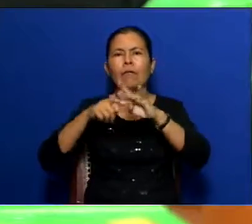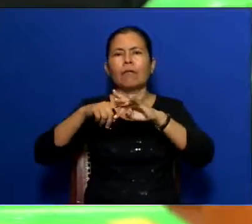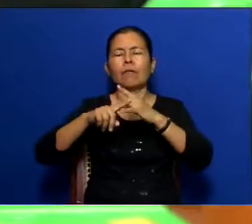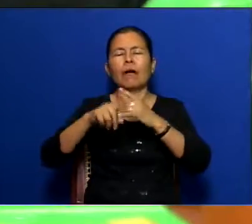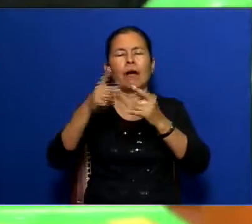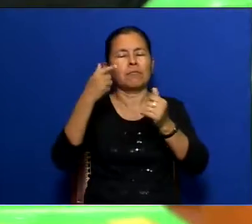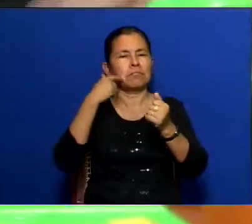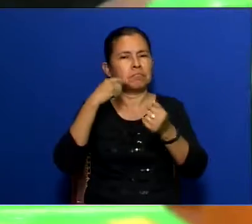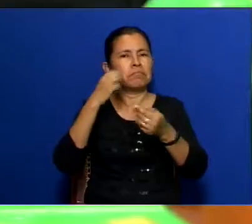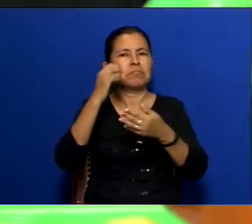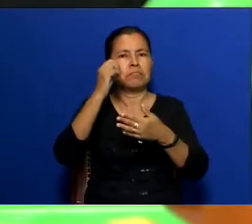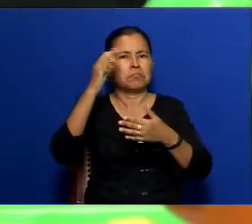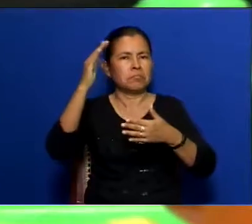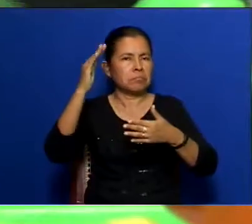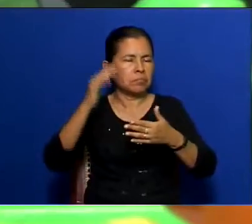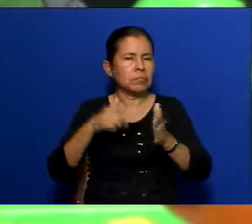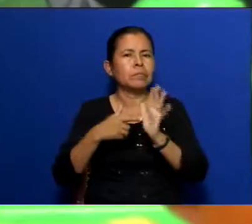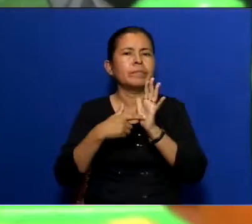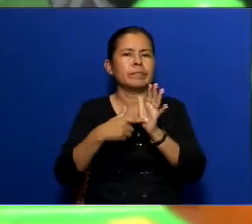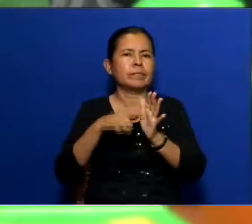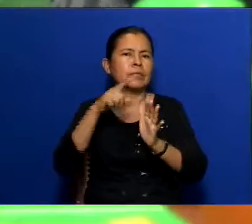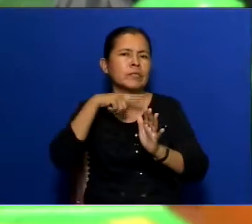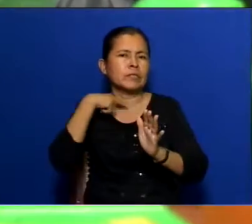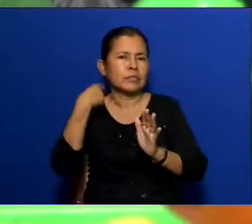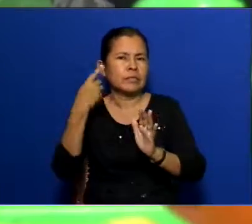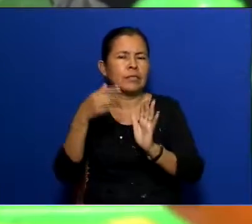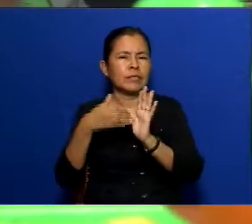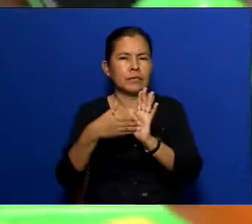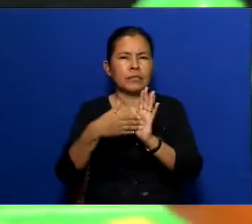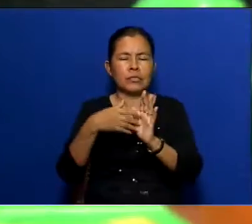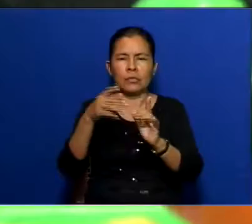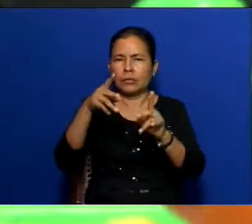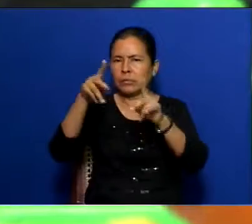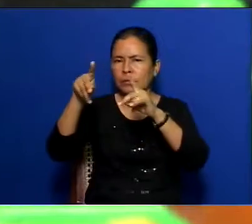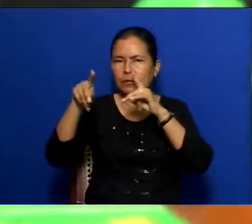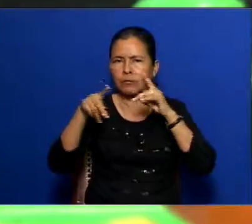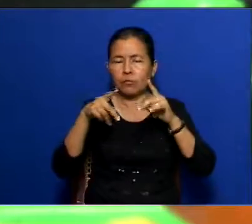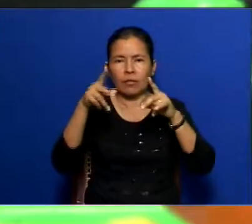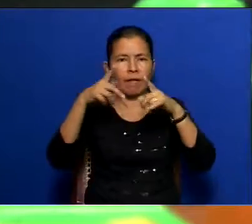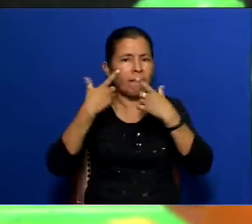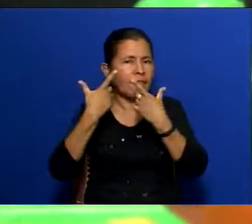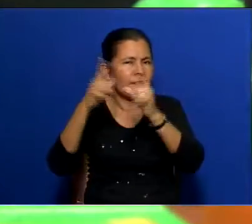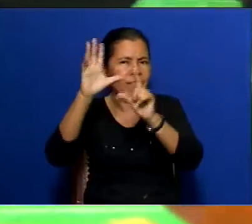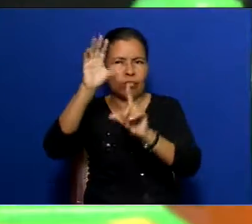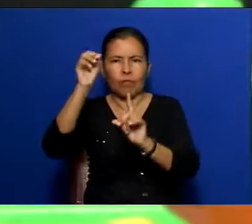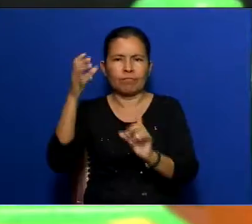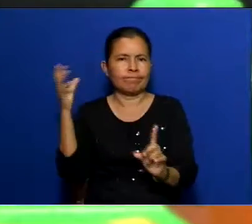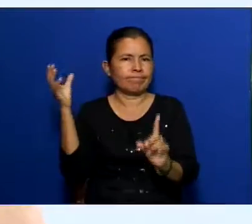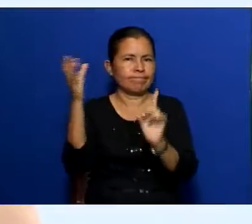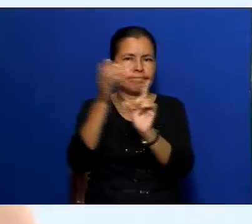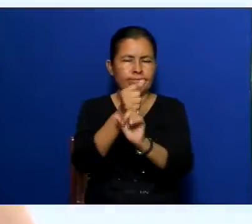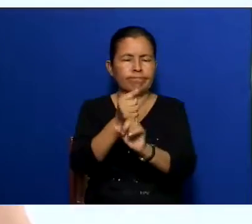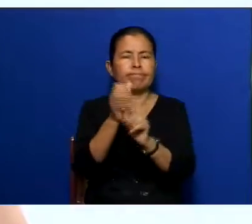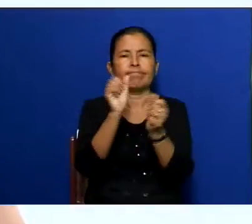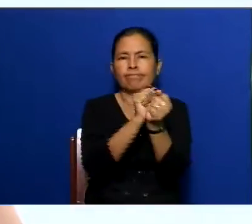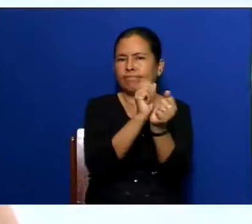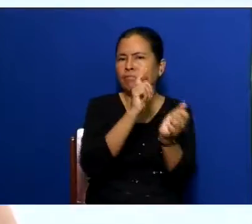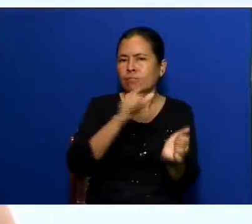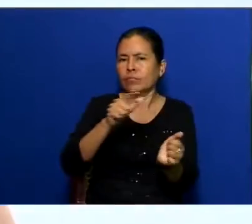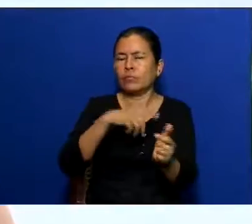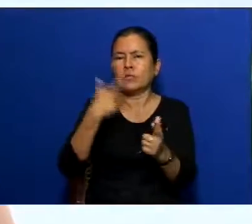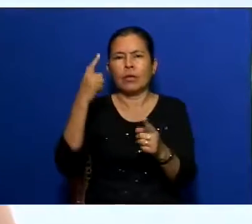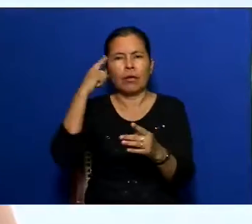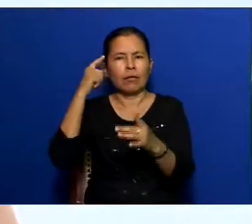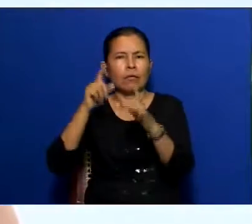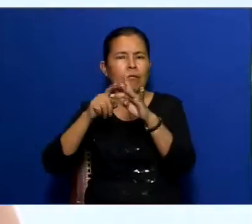disminuir considerablemente la cifra de posible impunidad. Y lo que es más importante también con la pericia